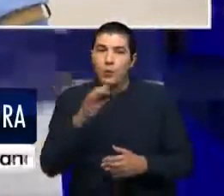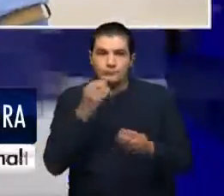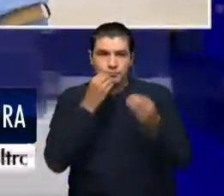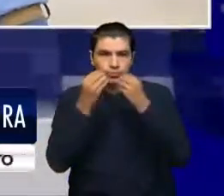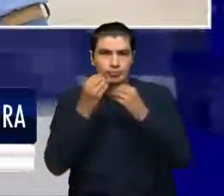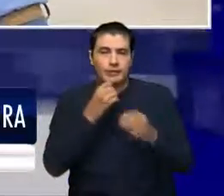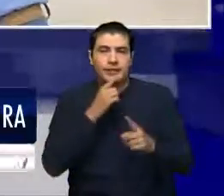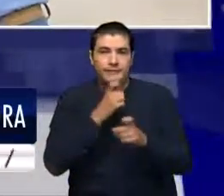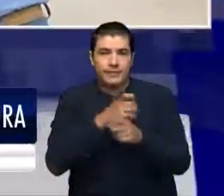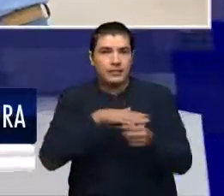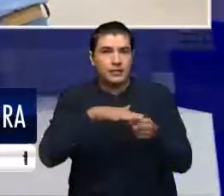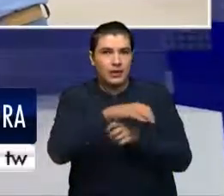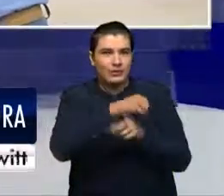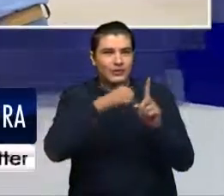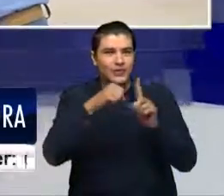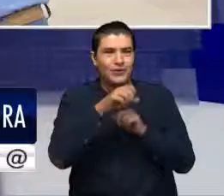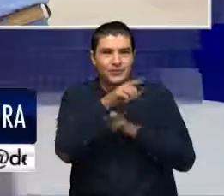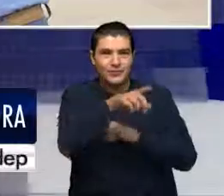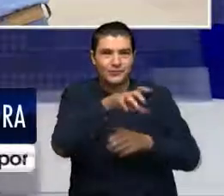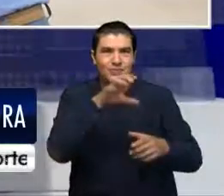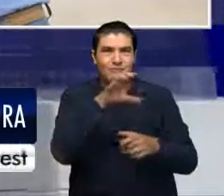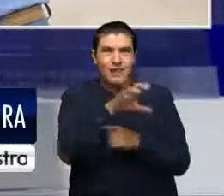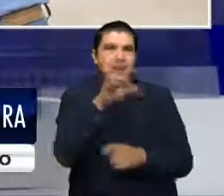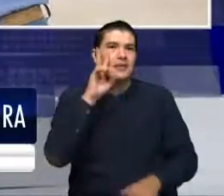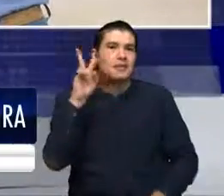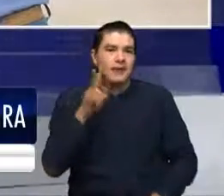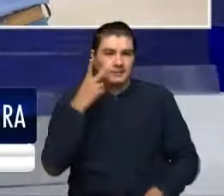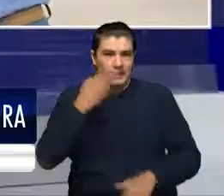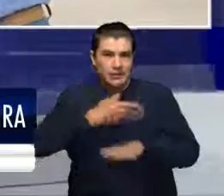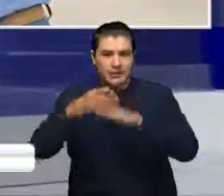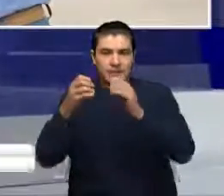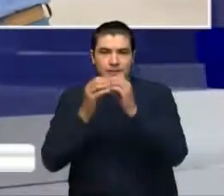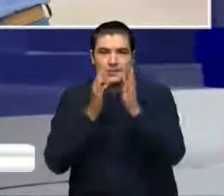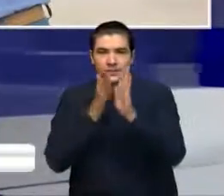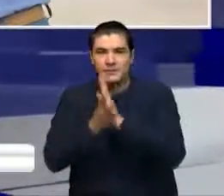está evidenciando. Compañero, me despido desde la frontera. Ustedes continúen con más información desde estudio. Buenas tardes.